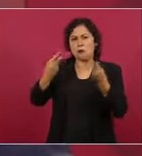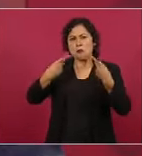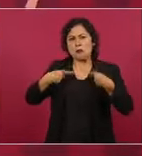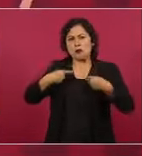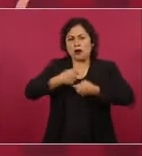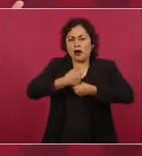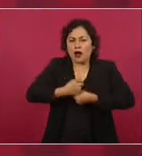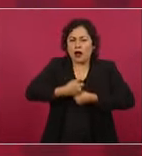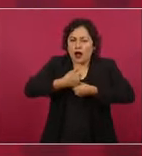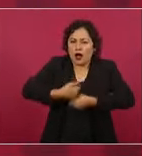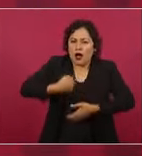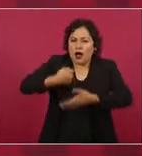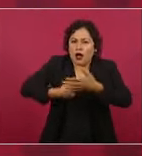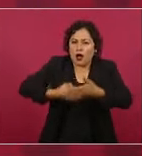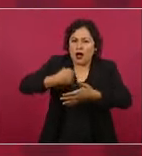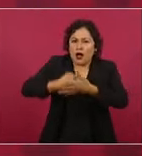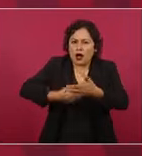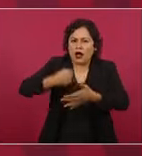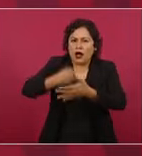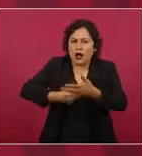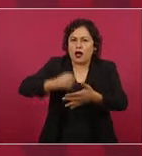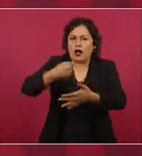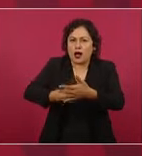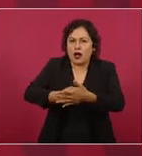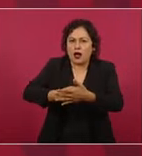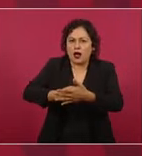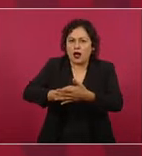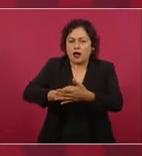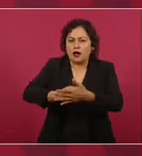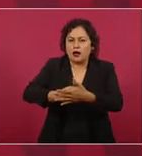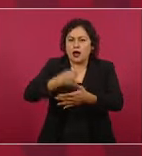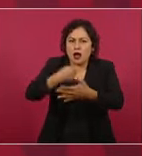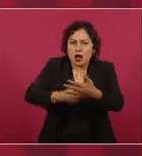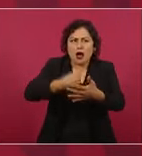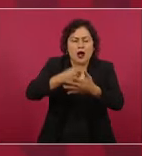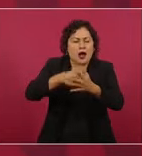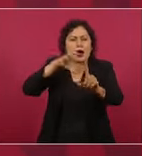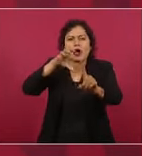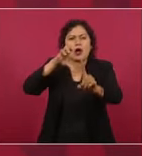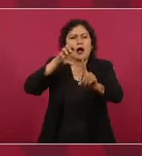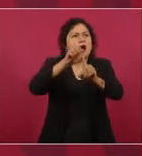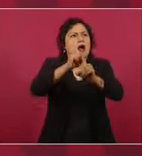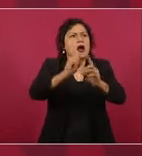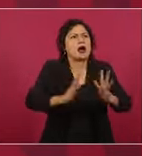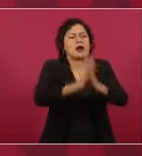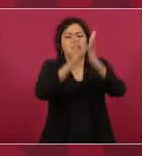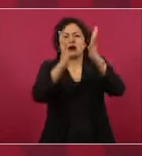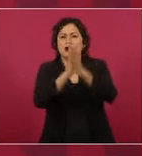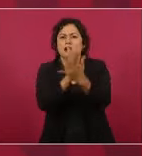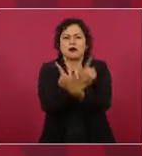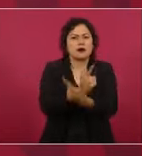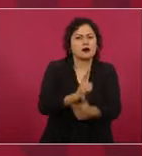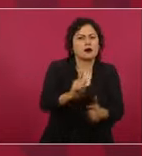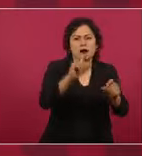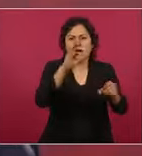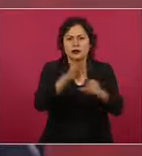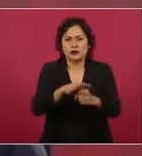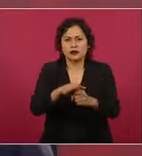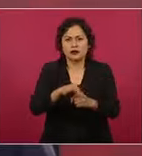para terminar con los fraudes electorales, y llega y se convierte en un traidor a la